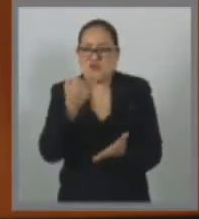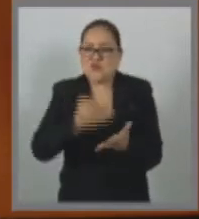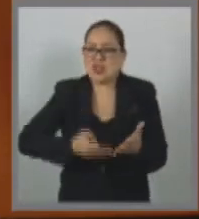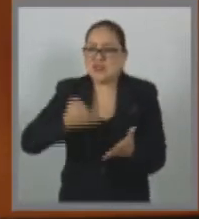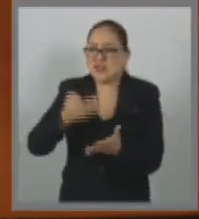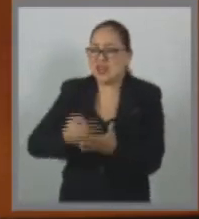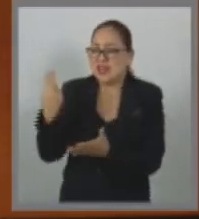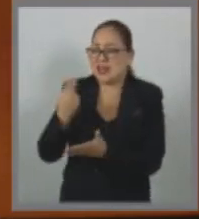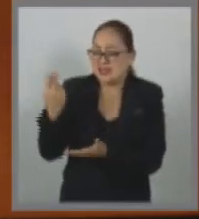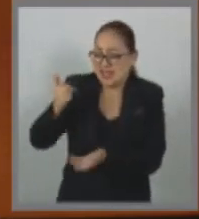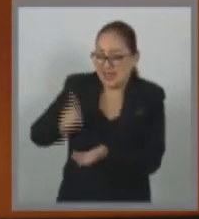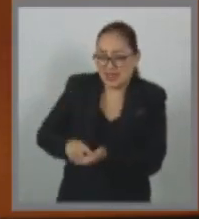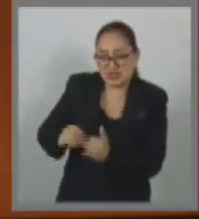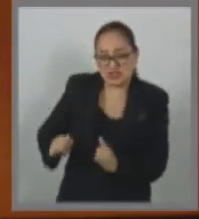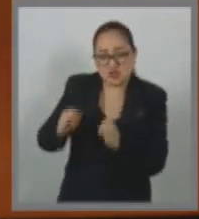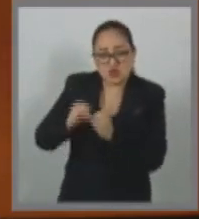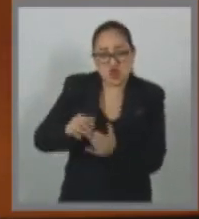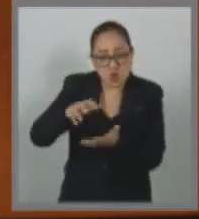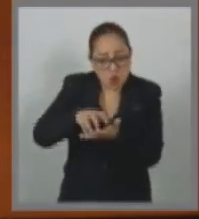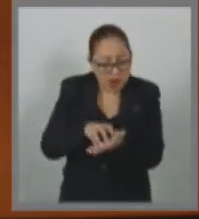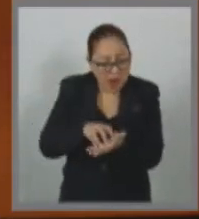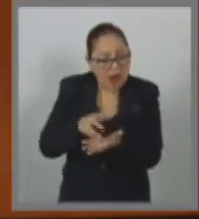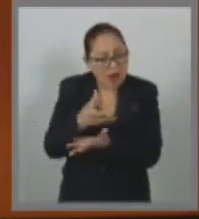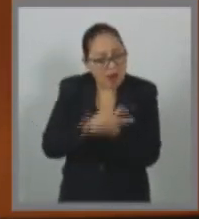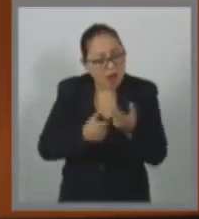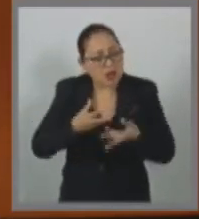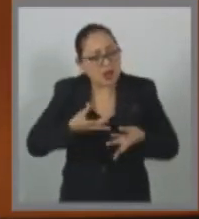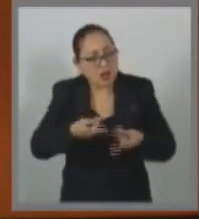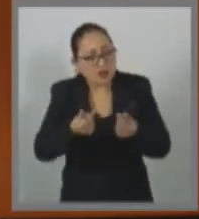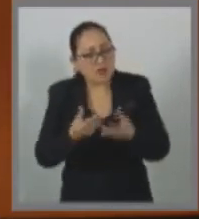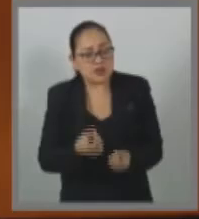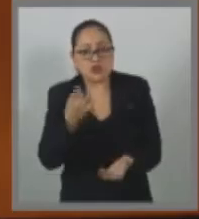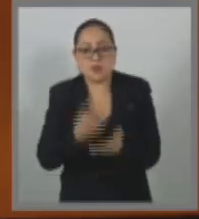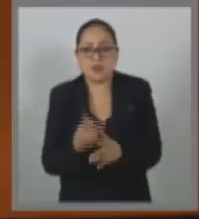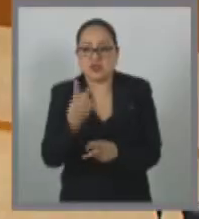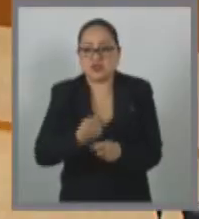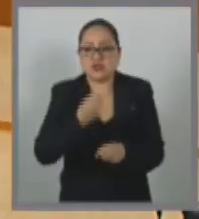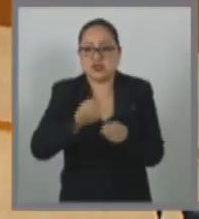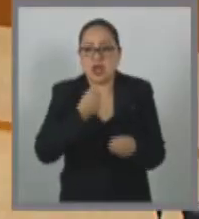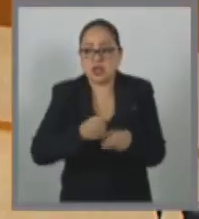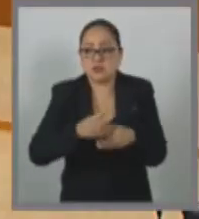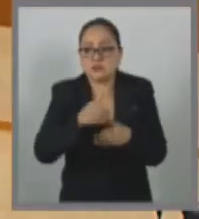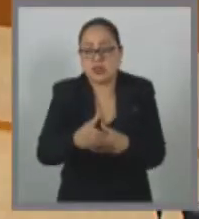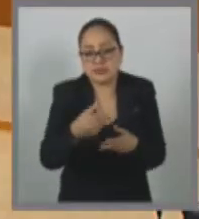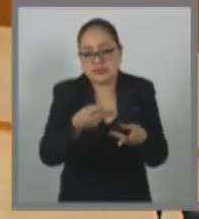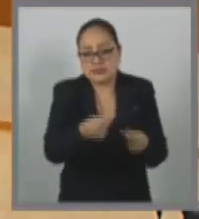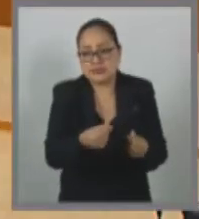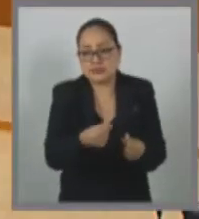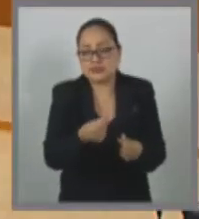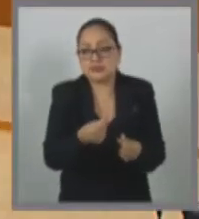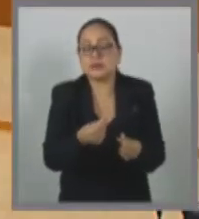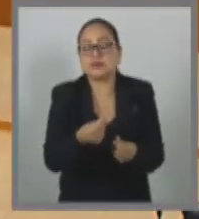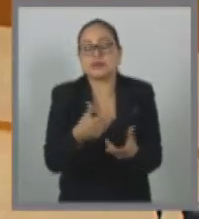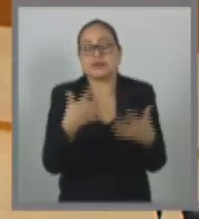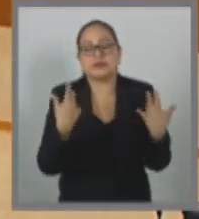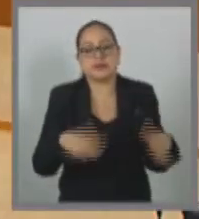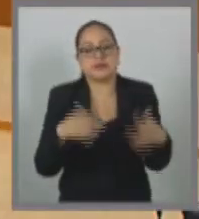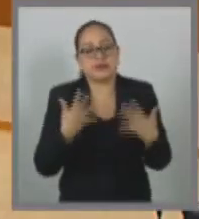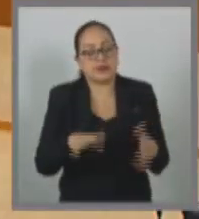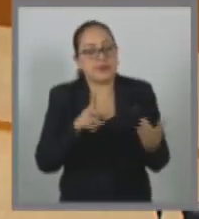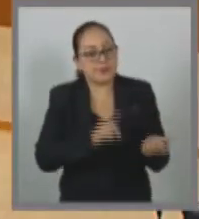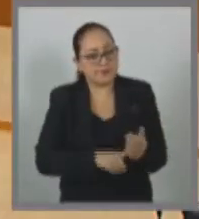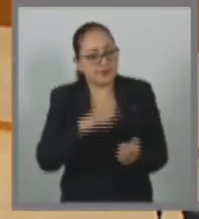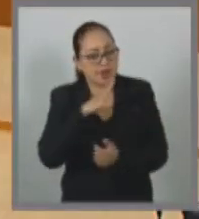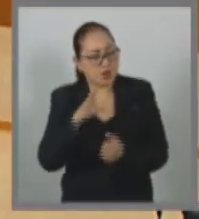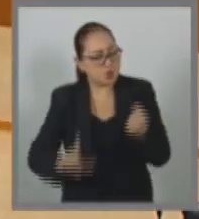las reservas institucionales, lo que alcanzaba solo para 2 años más. Prácticamente nos encontrábamos en una